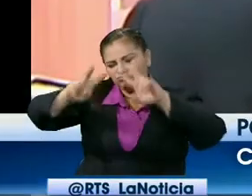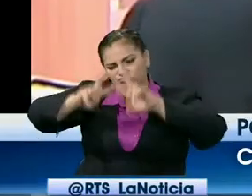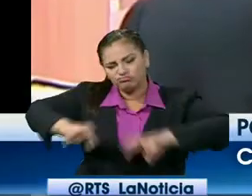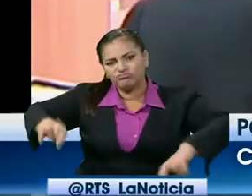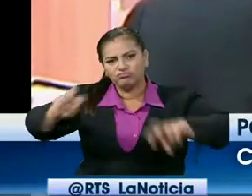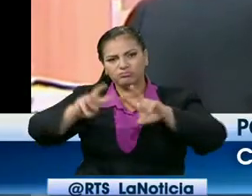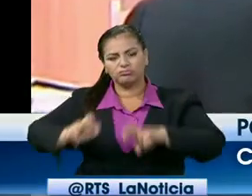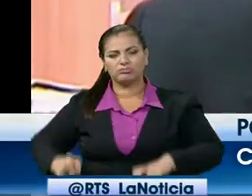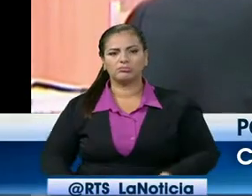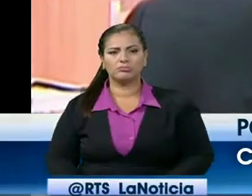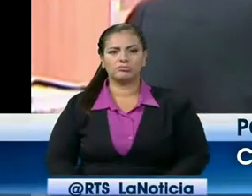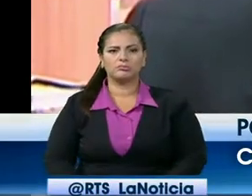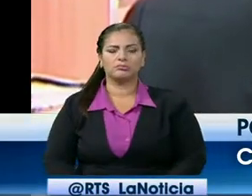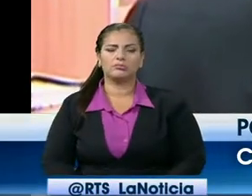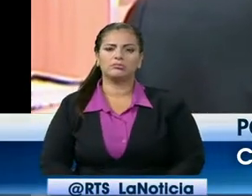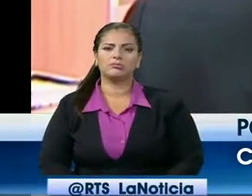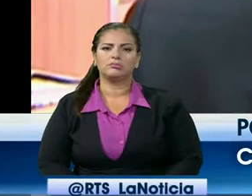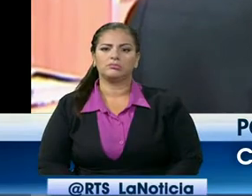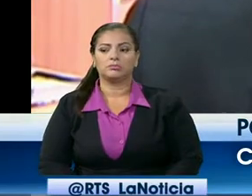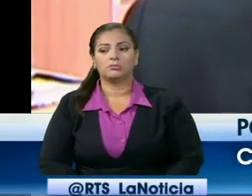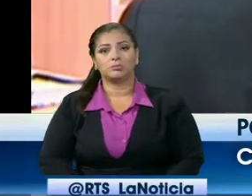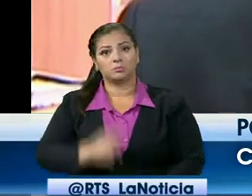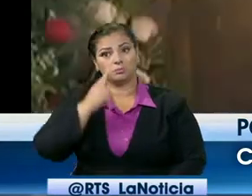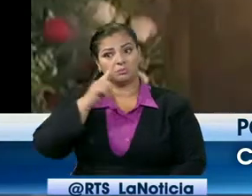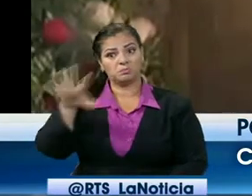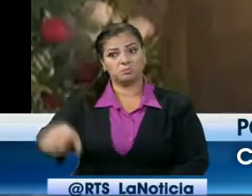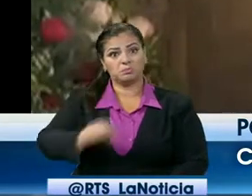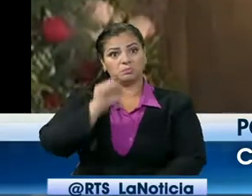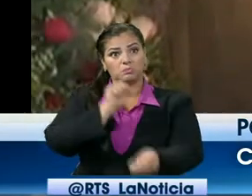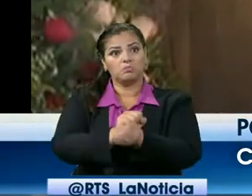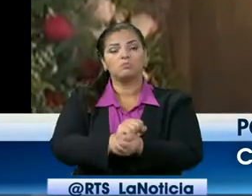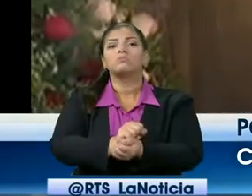podríamos estar en una pena de 22 a 26 años. Informó Roselena Vasco.